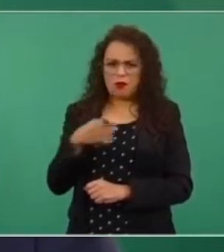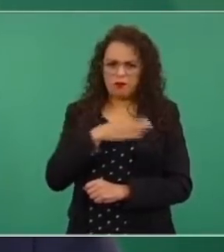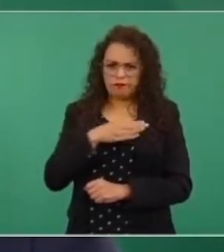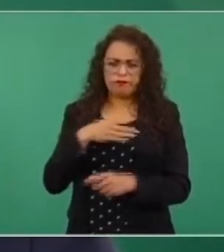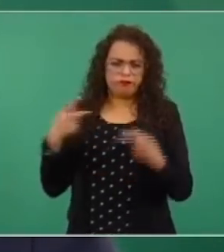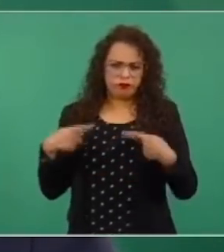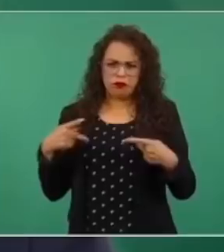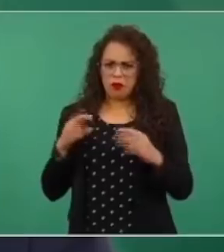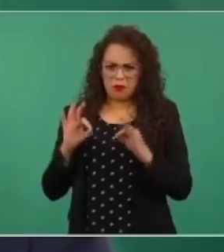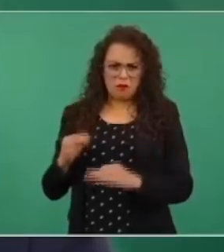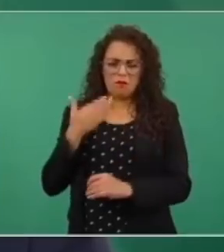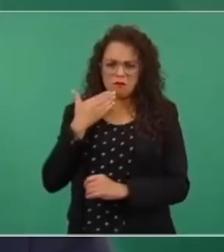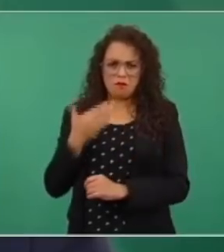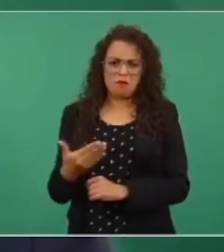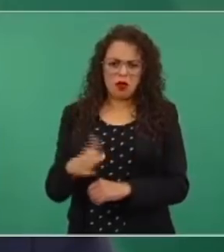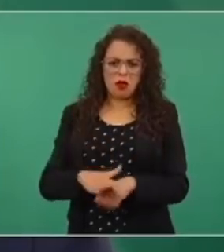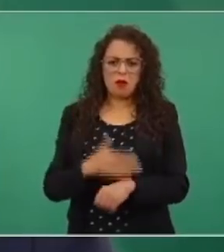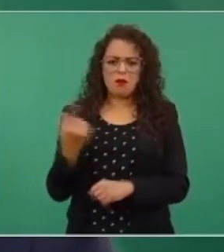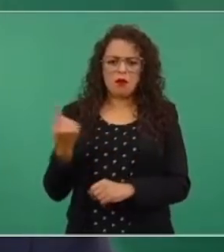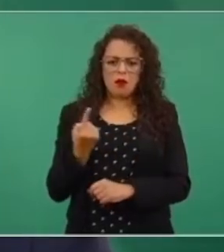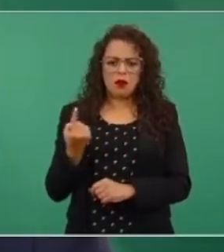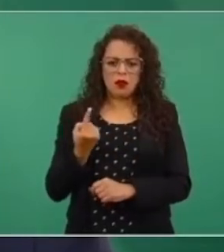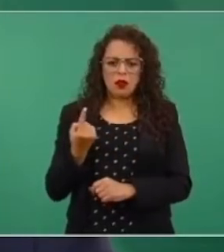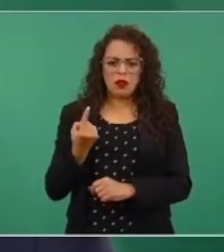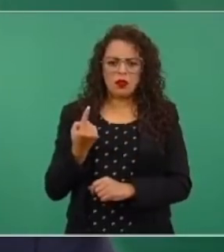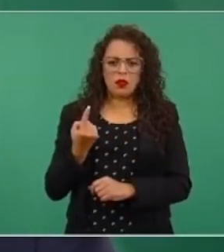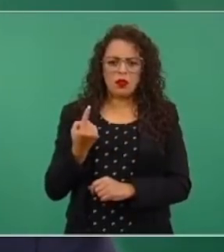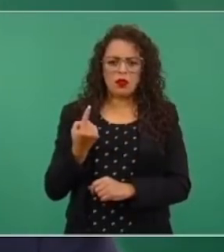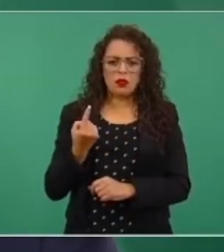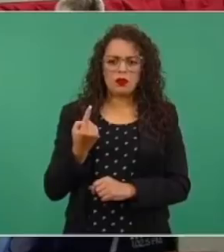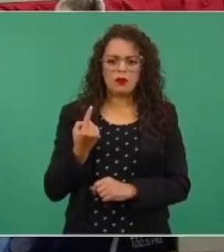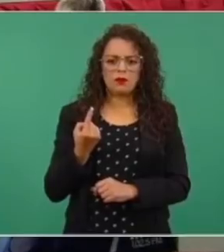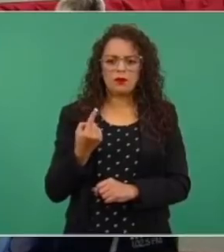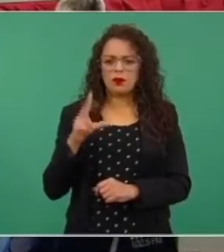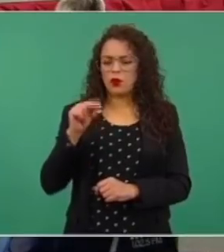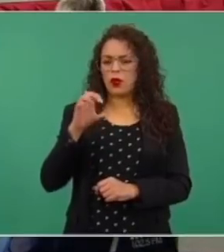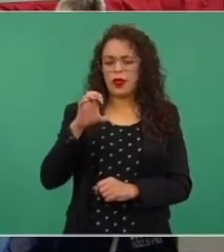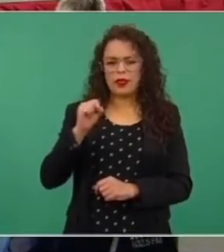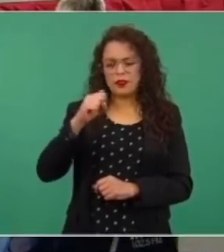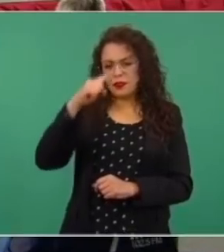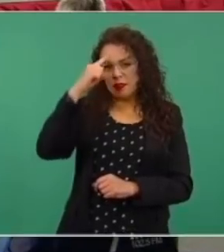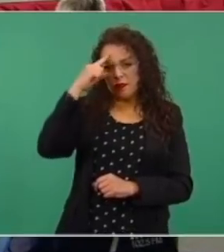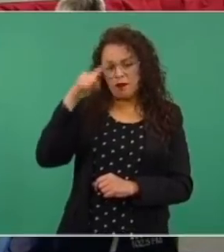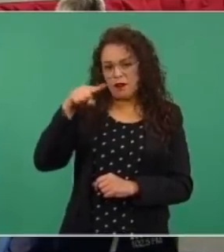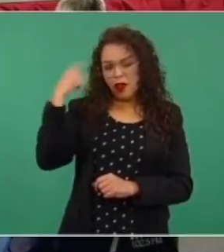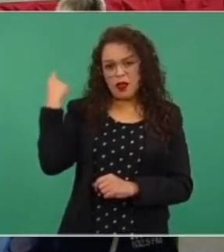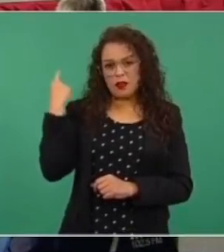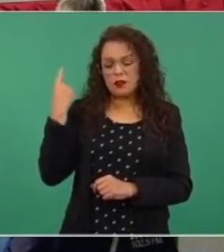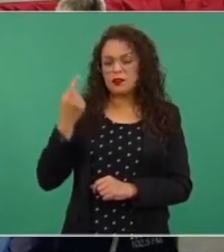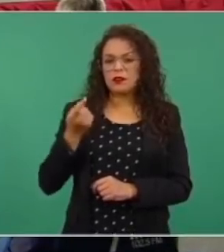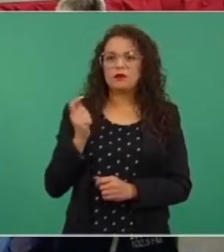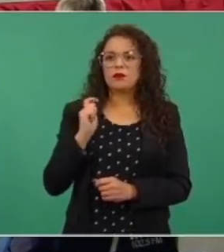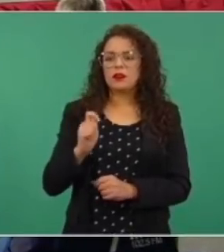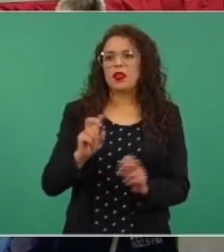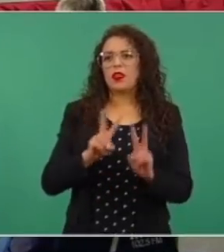porque no es sencillo, precisamente por el abandono